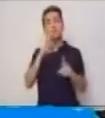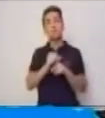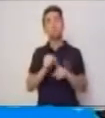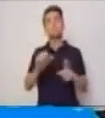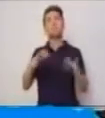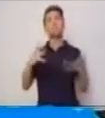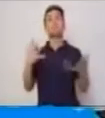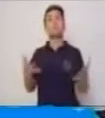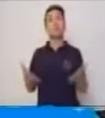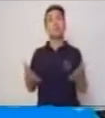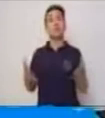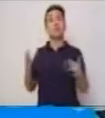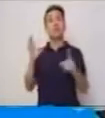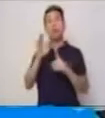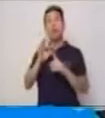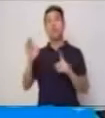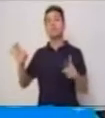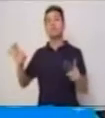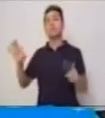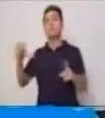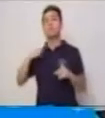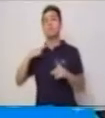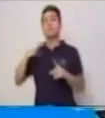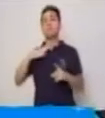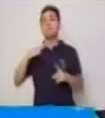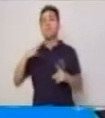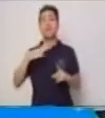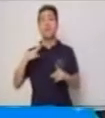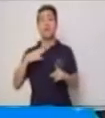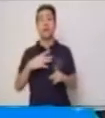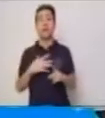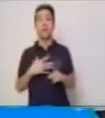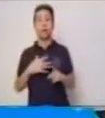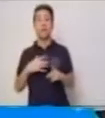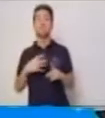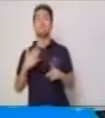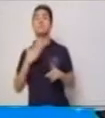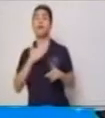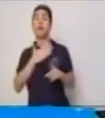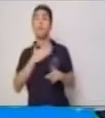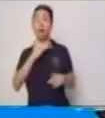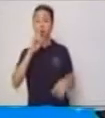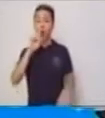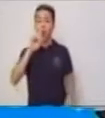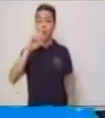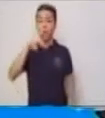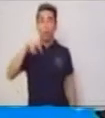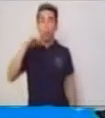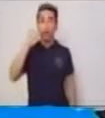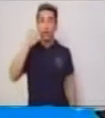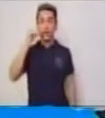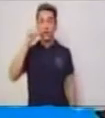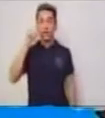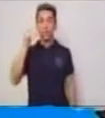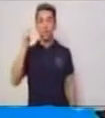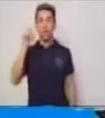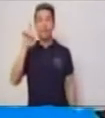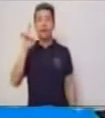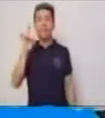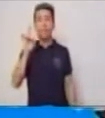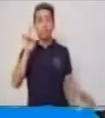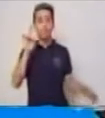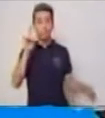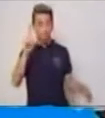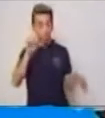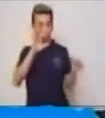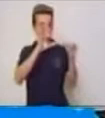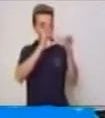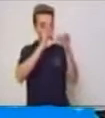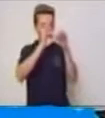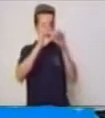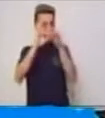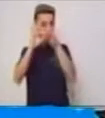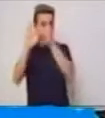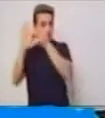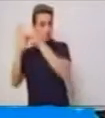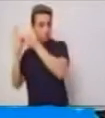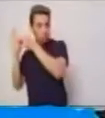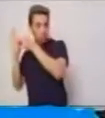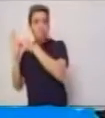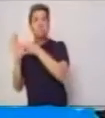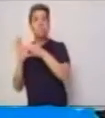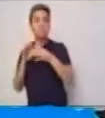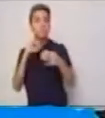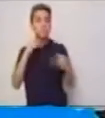estas oraciones van a tener una unidad, se van a relacionar las palabras dentro de la oración.